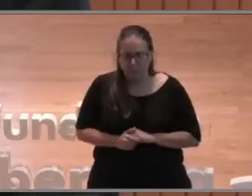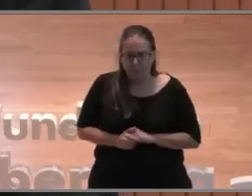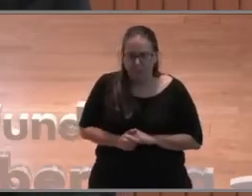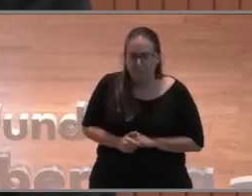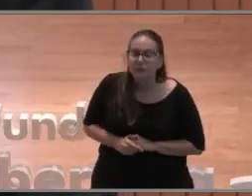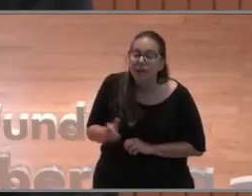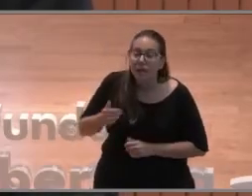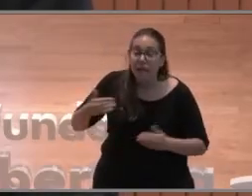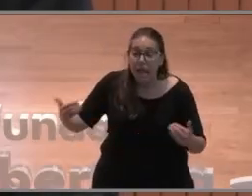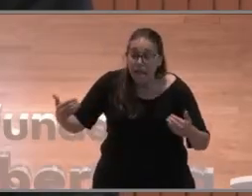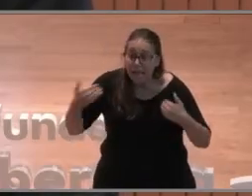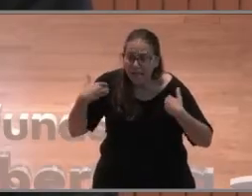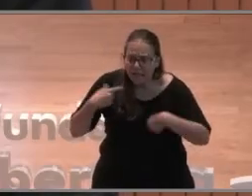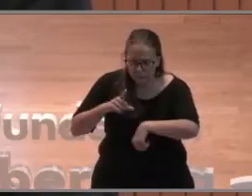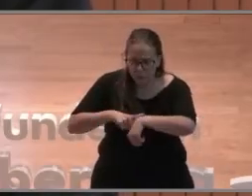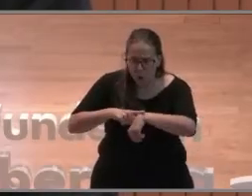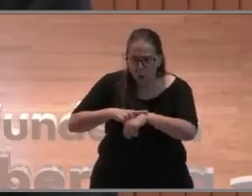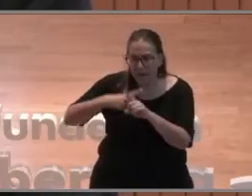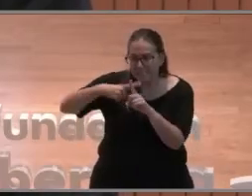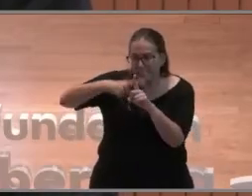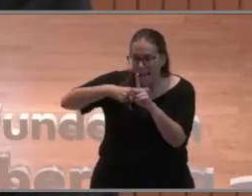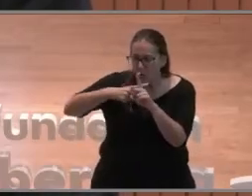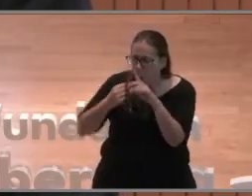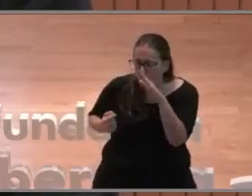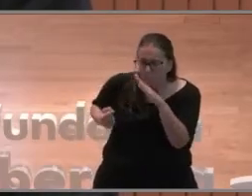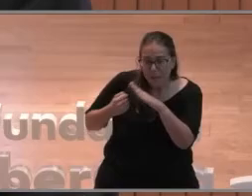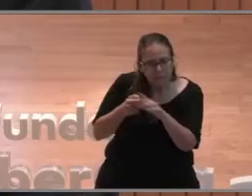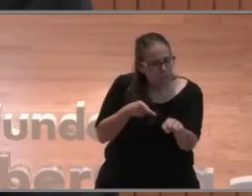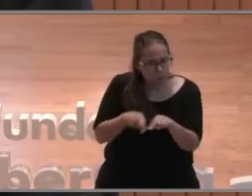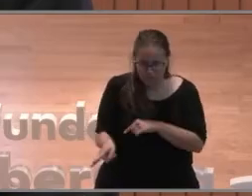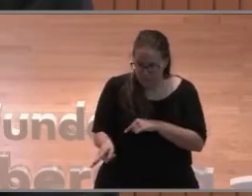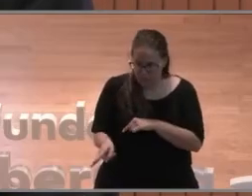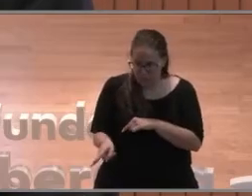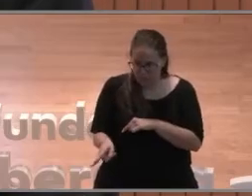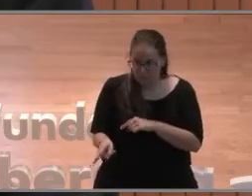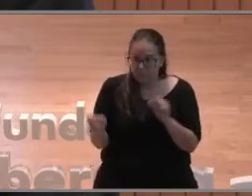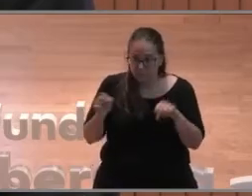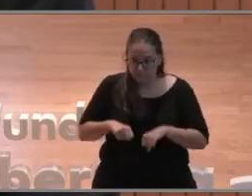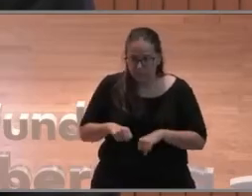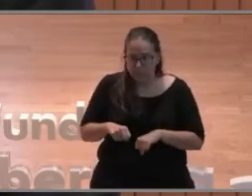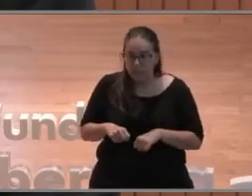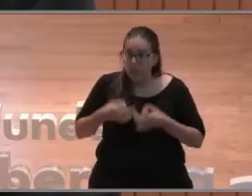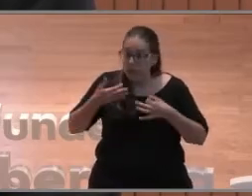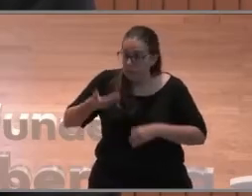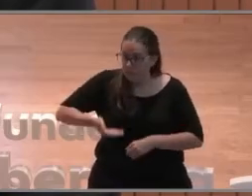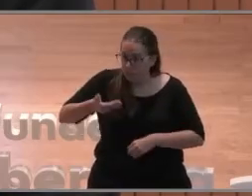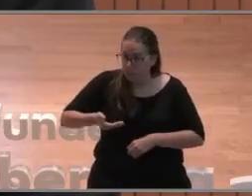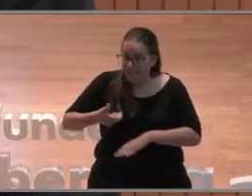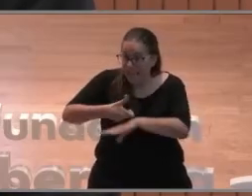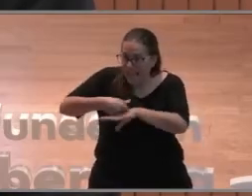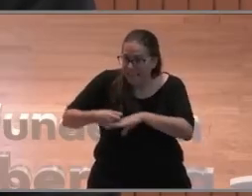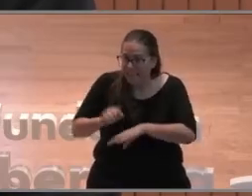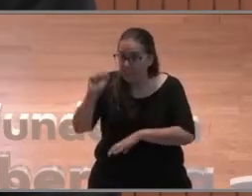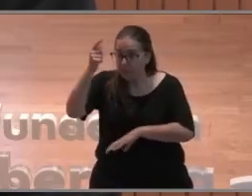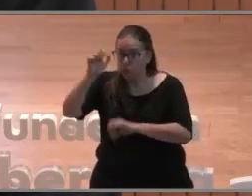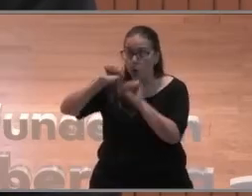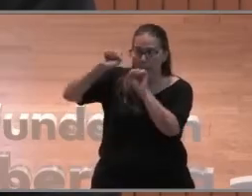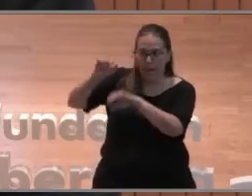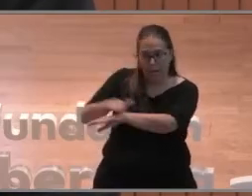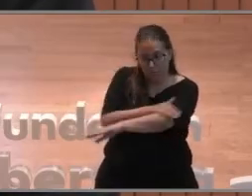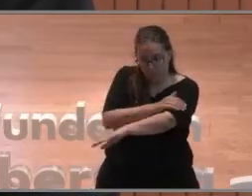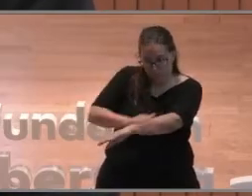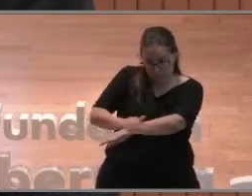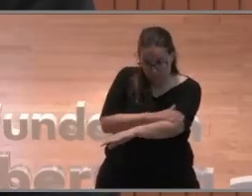el ejercicio en las horas de máxima exposición y no olvidarse de aplicarse crema solar para las